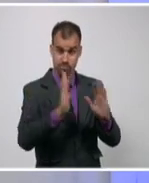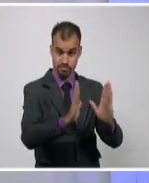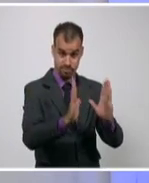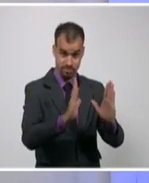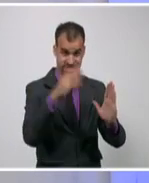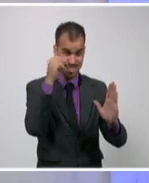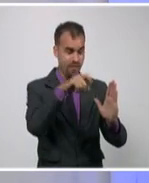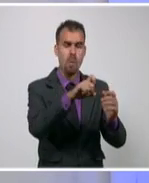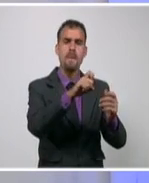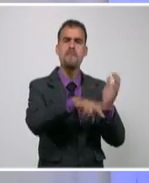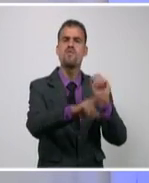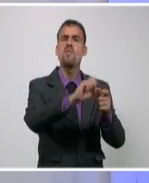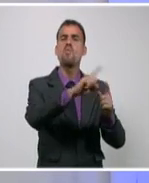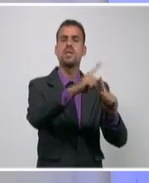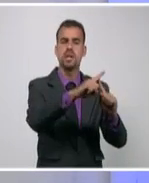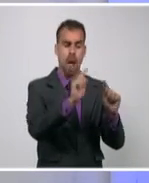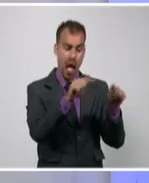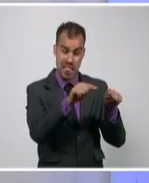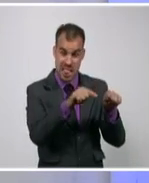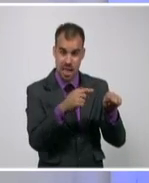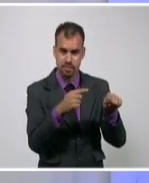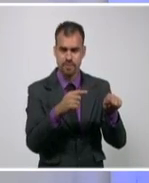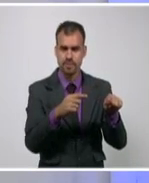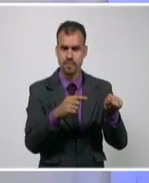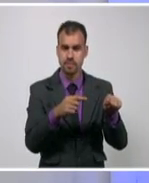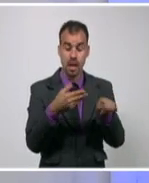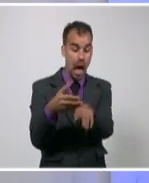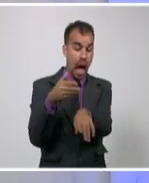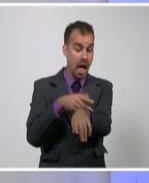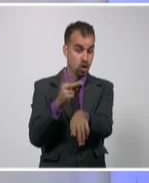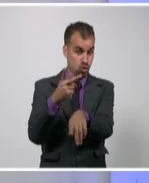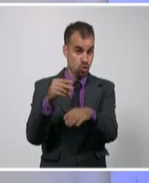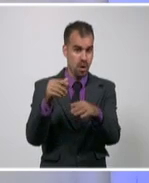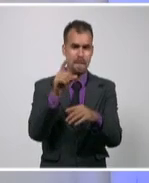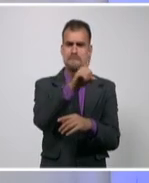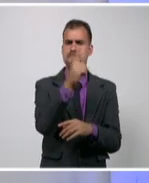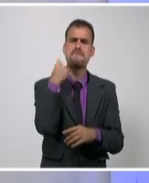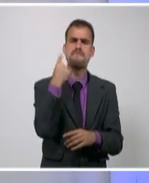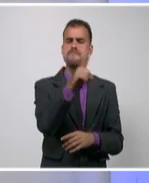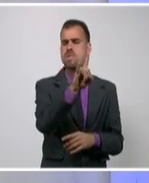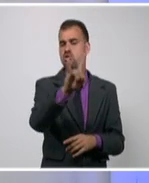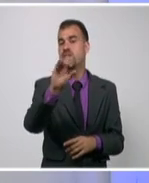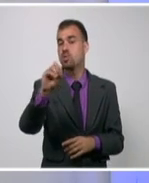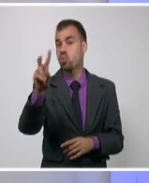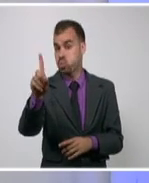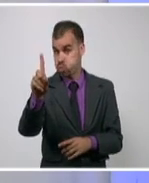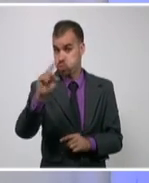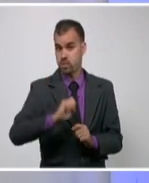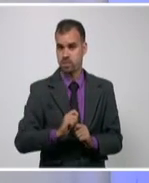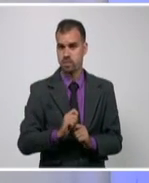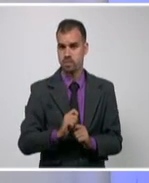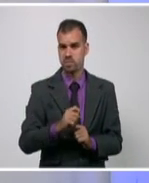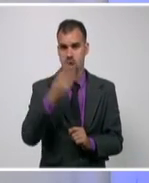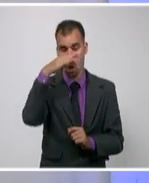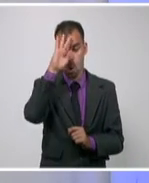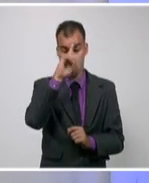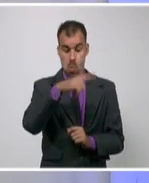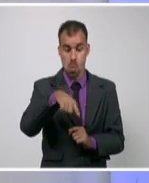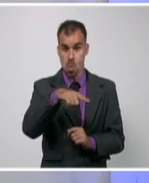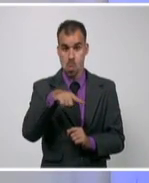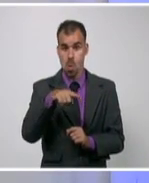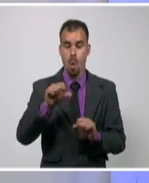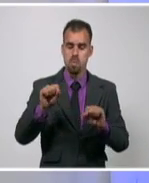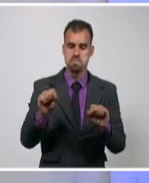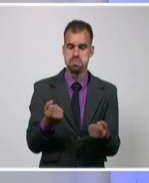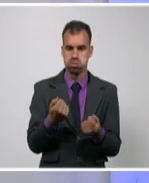hoy provincia de Guantánamo. 2 años antes, en 1901, los cubanos se vieron obligados a aceptar un apéndice